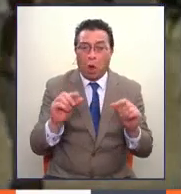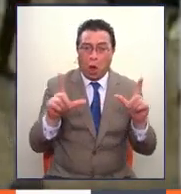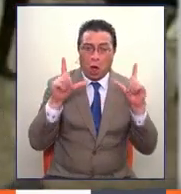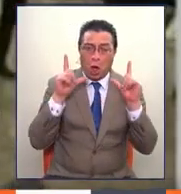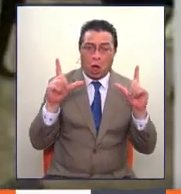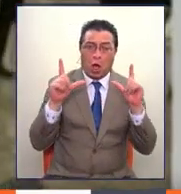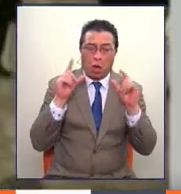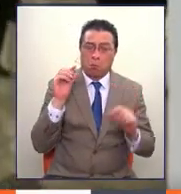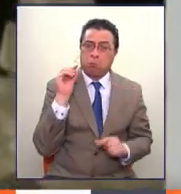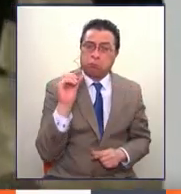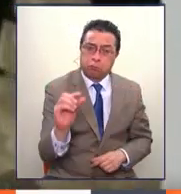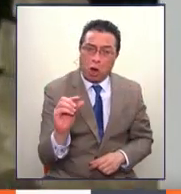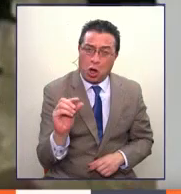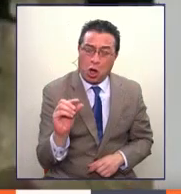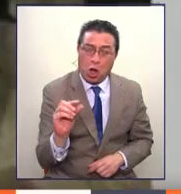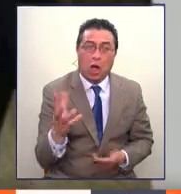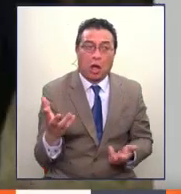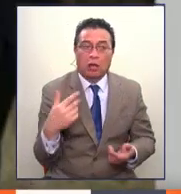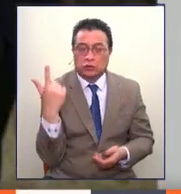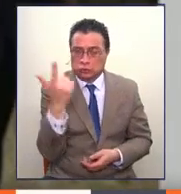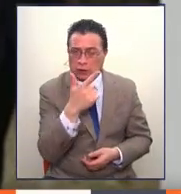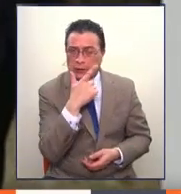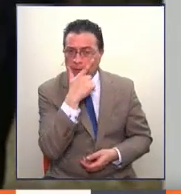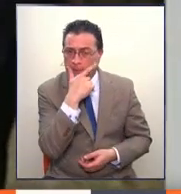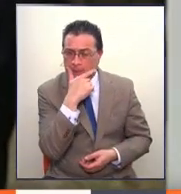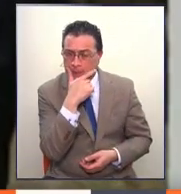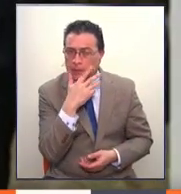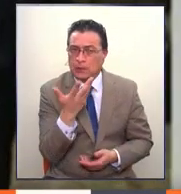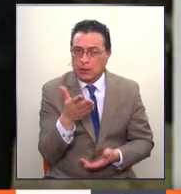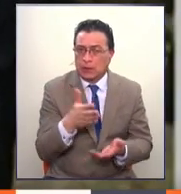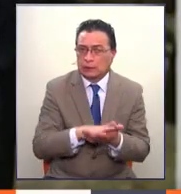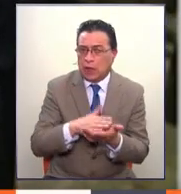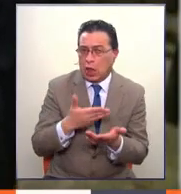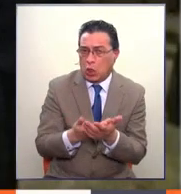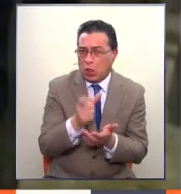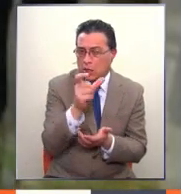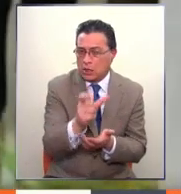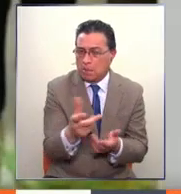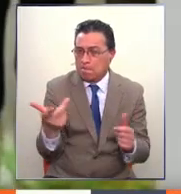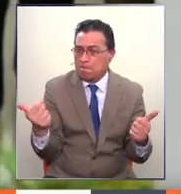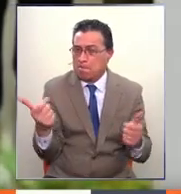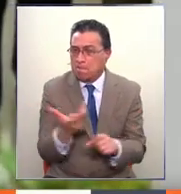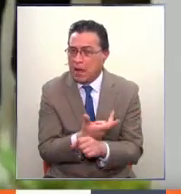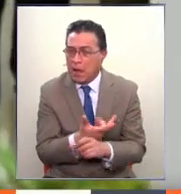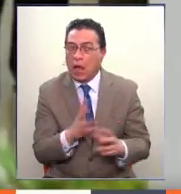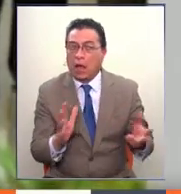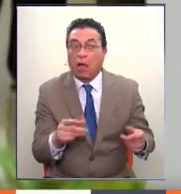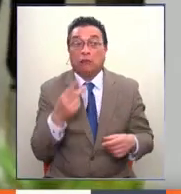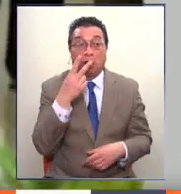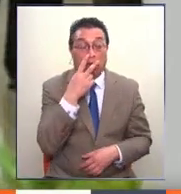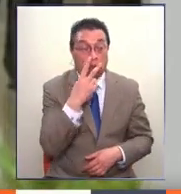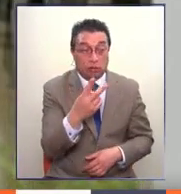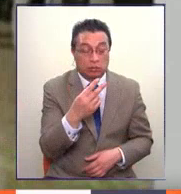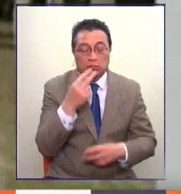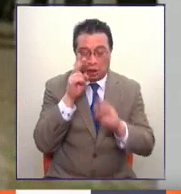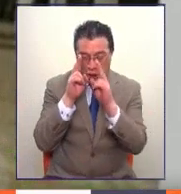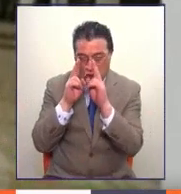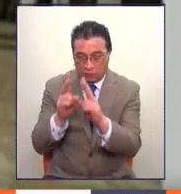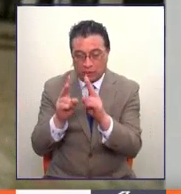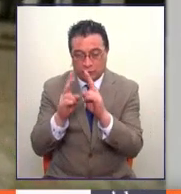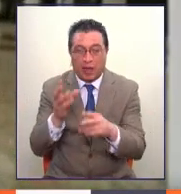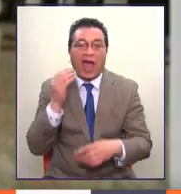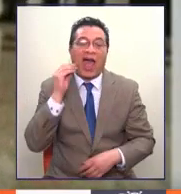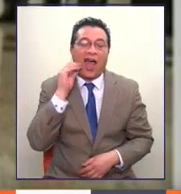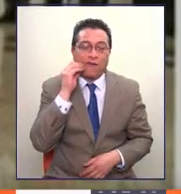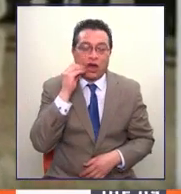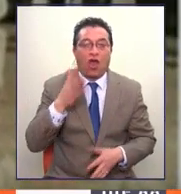apariciones públicas, despertando incluso sospechas sobre su estado de salud. En esta oportunidad se le vio rindiéndole homenajes a su abuelo